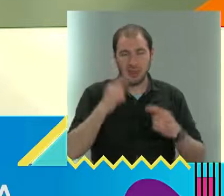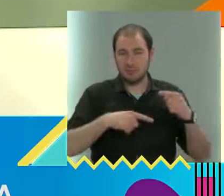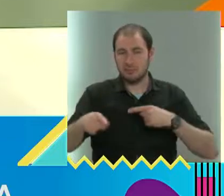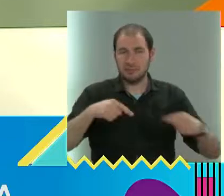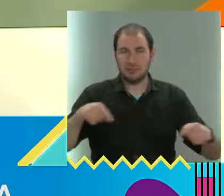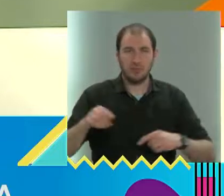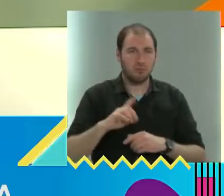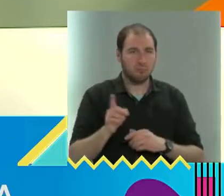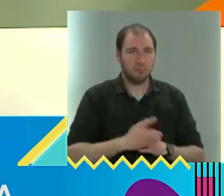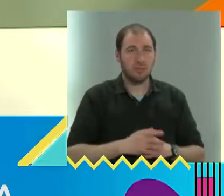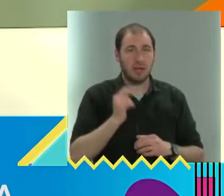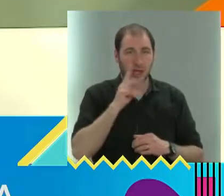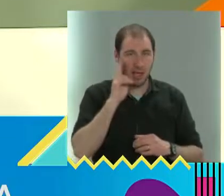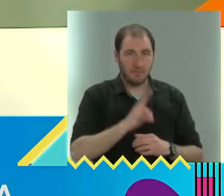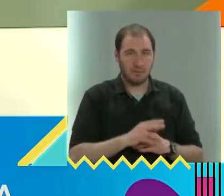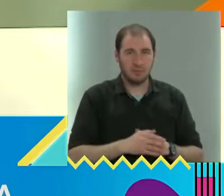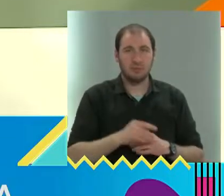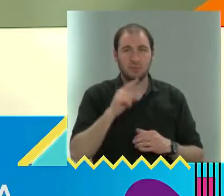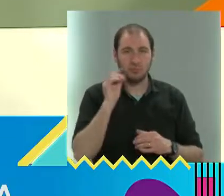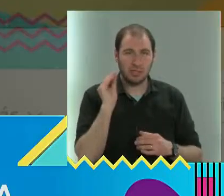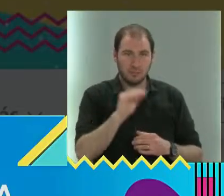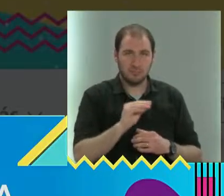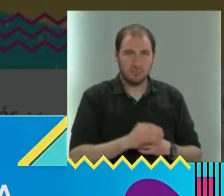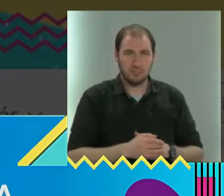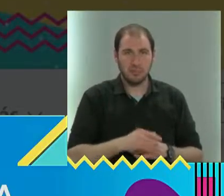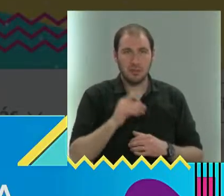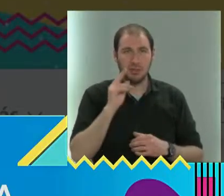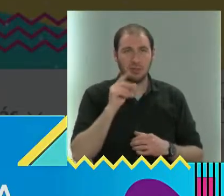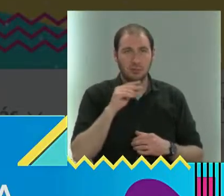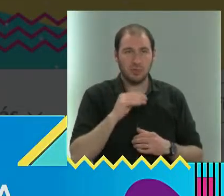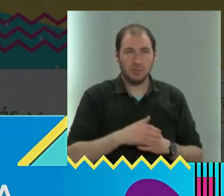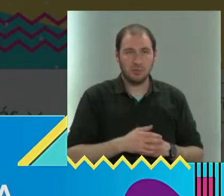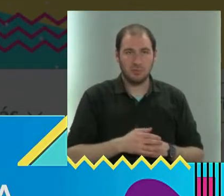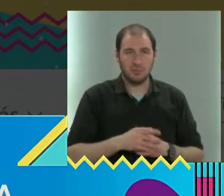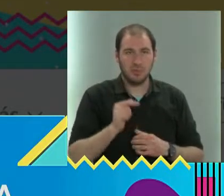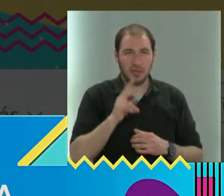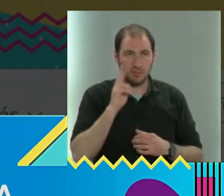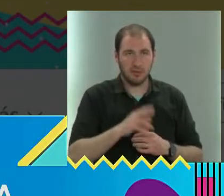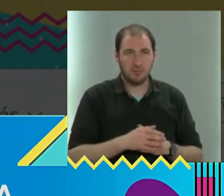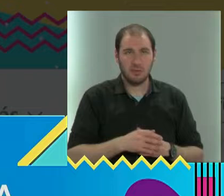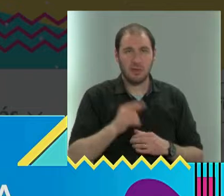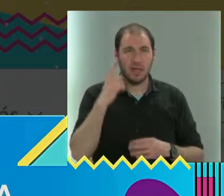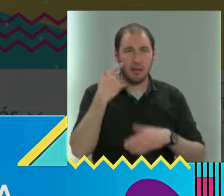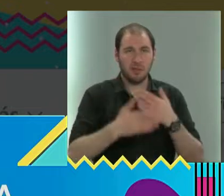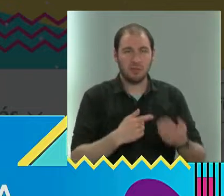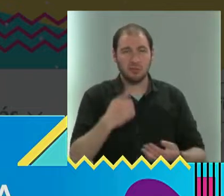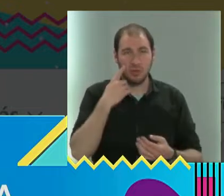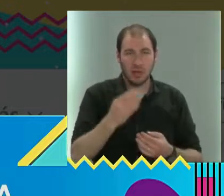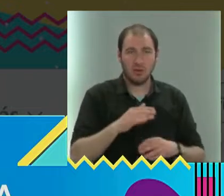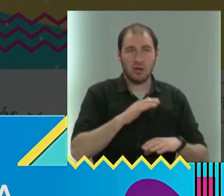digamos. Perfecto. Bueno, entonces lo vamos a tuitear, nos vamos a ir al Twitter de Distintos Parecidos, ahí lo tenemos. Formar